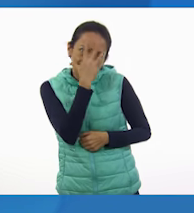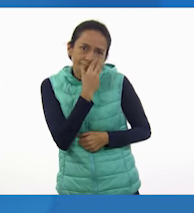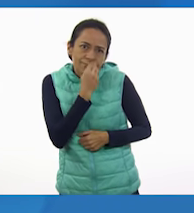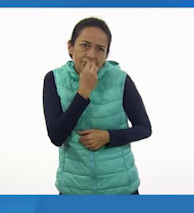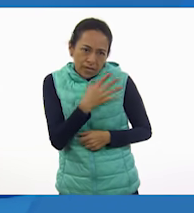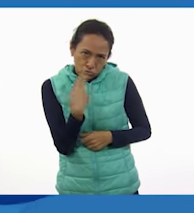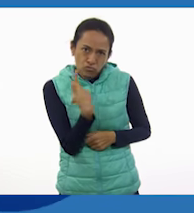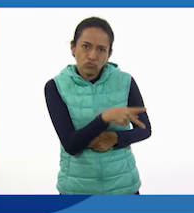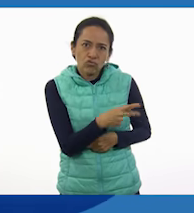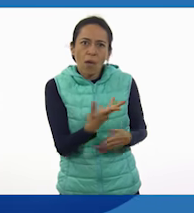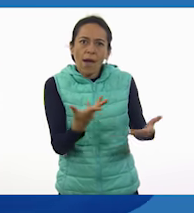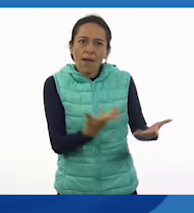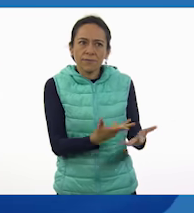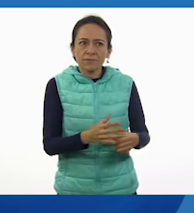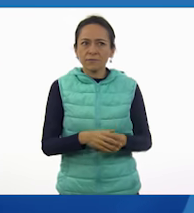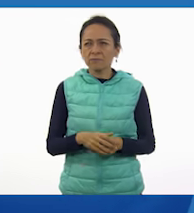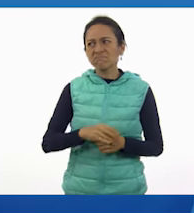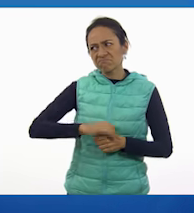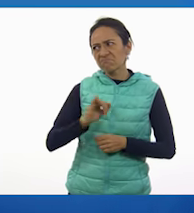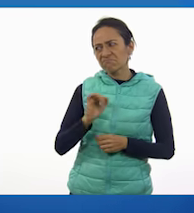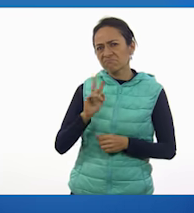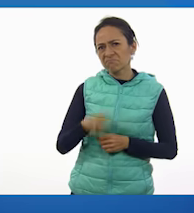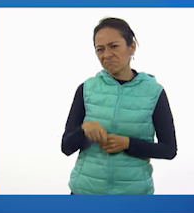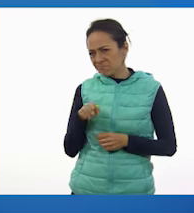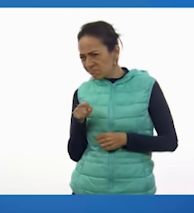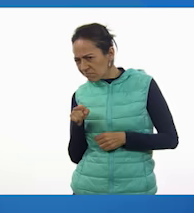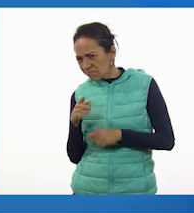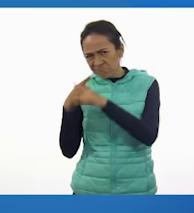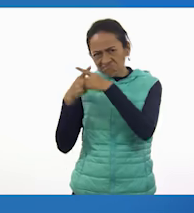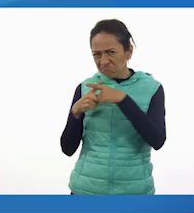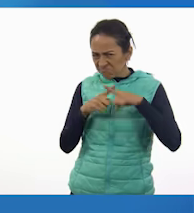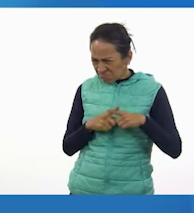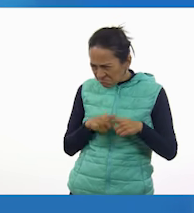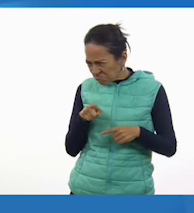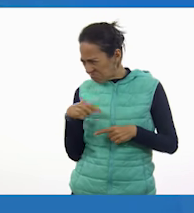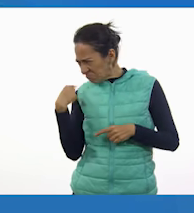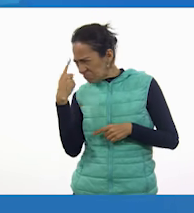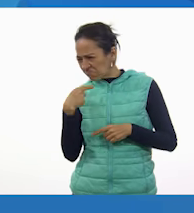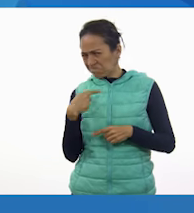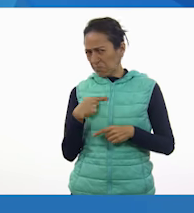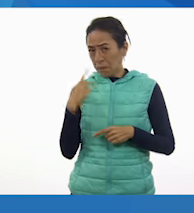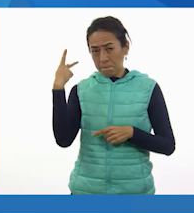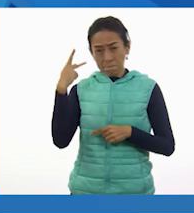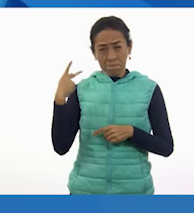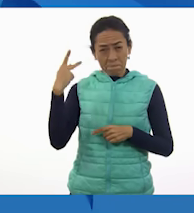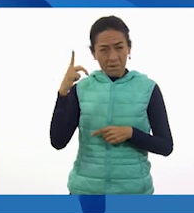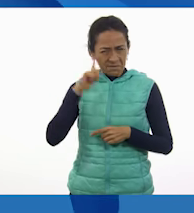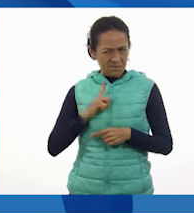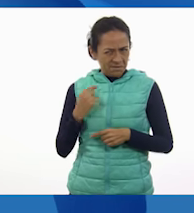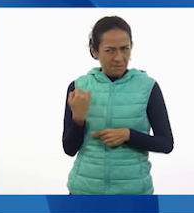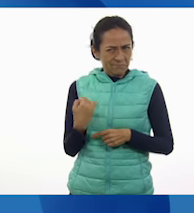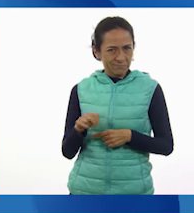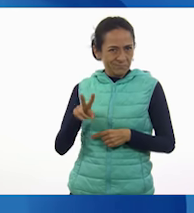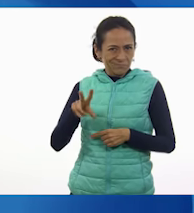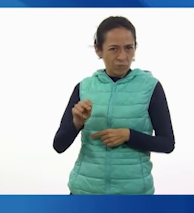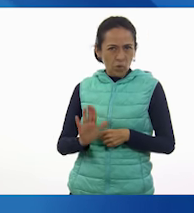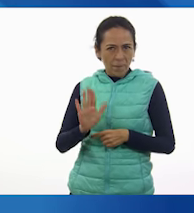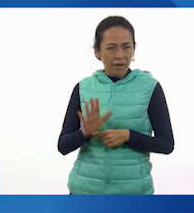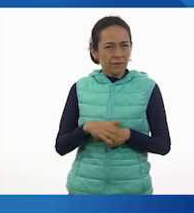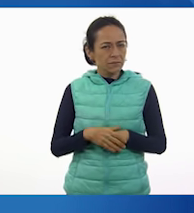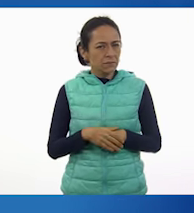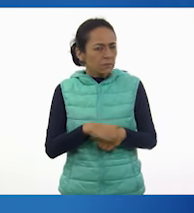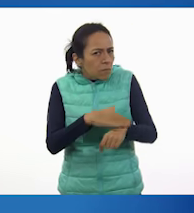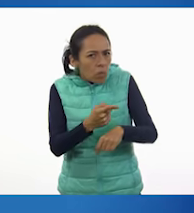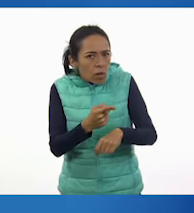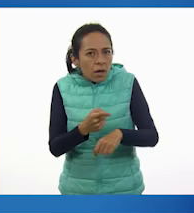Sí, Cristina no parece princesa. ¿Por qué lo dices? Las princesas son güeritas. Sí, es